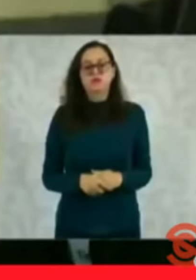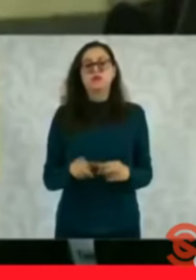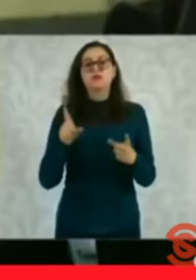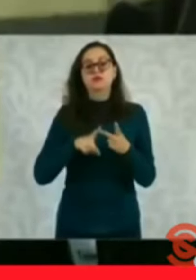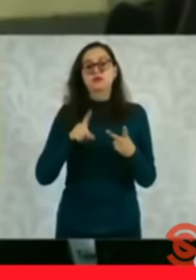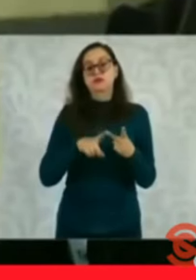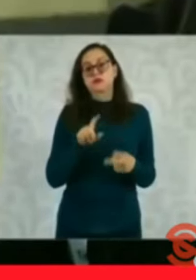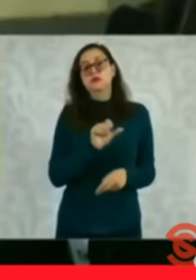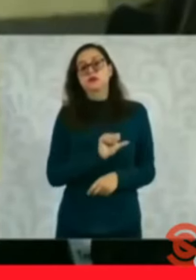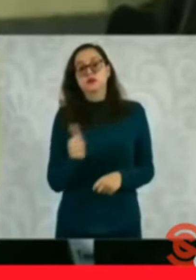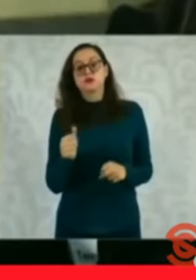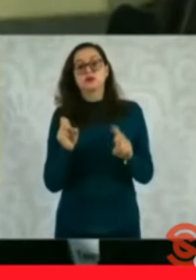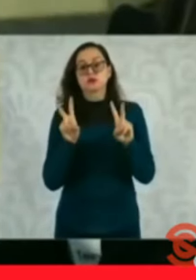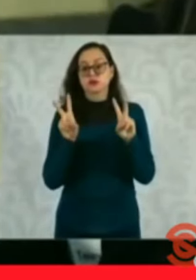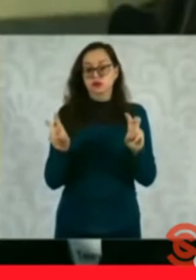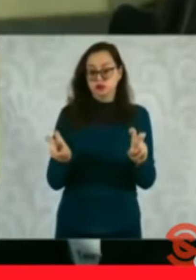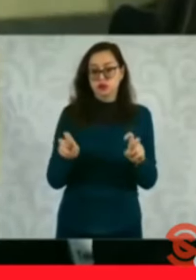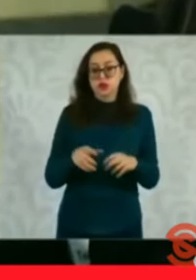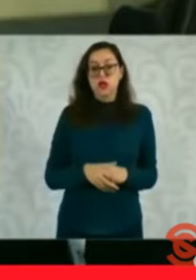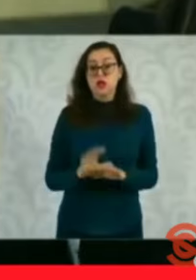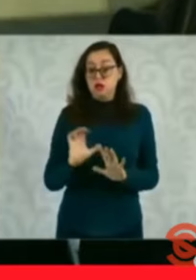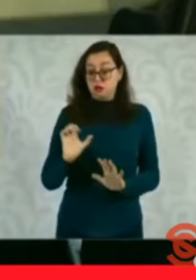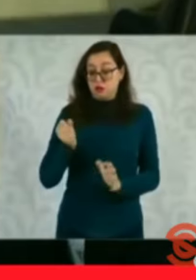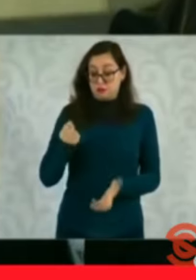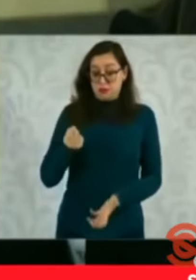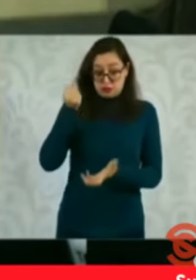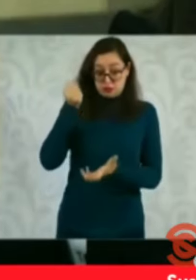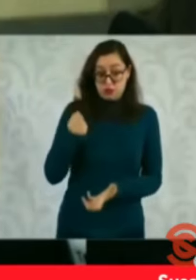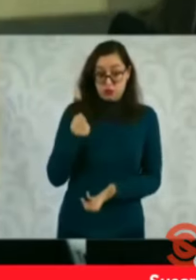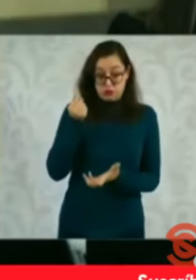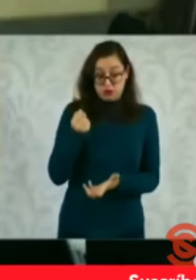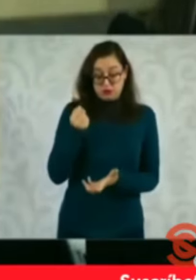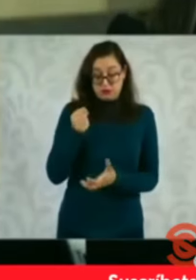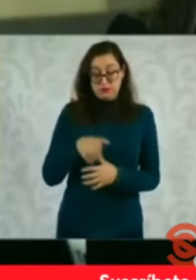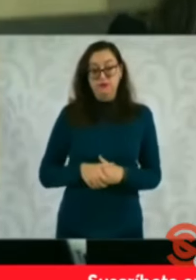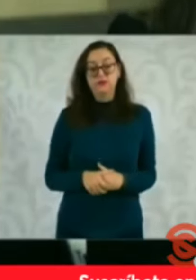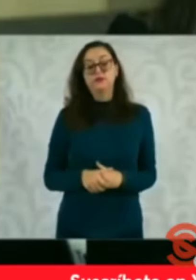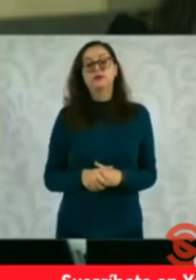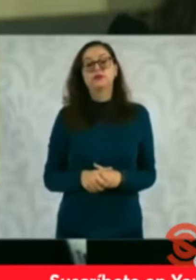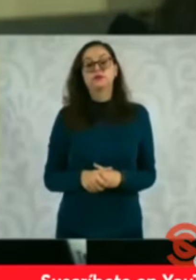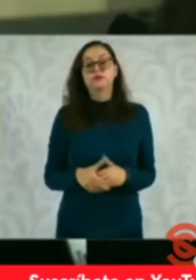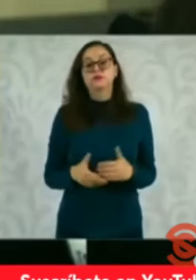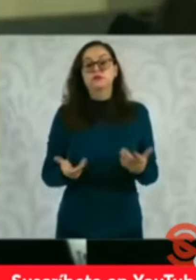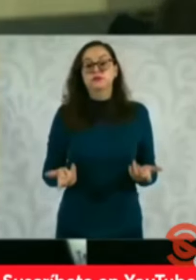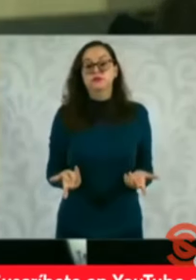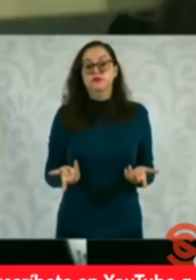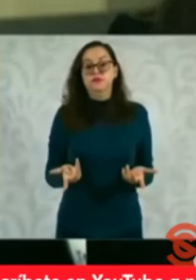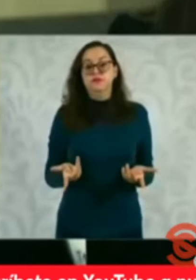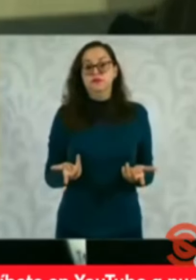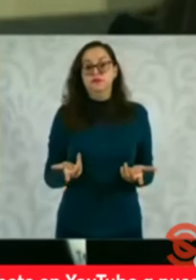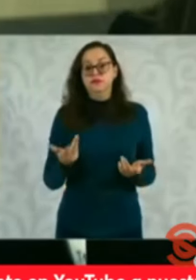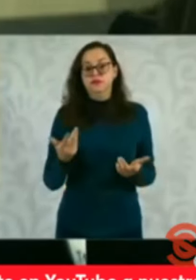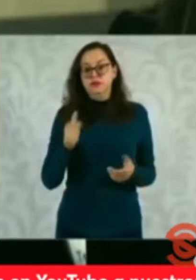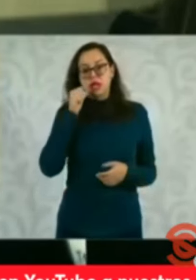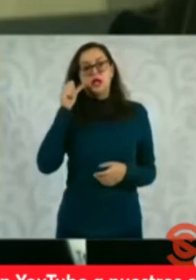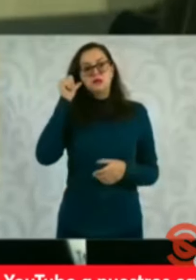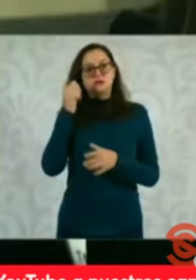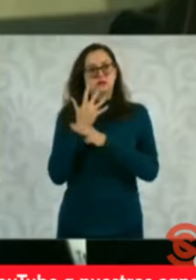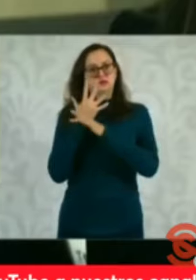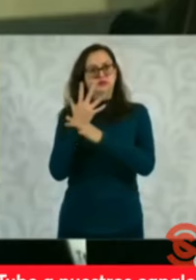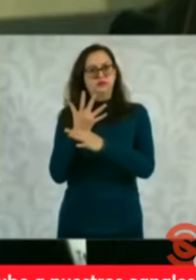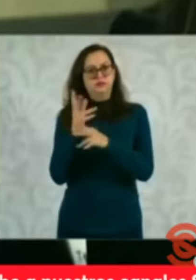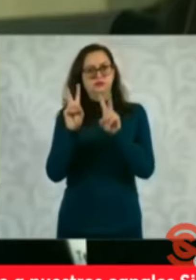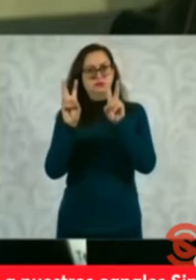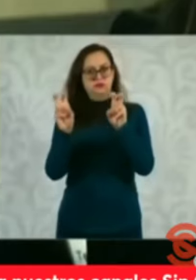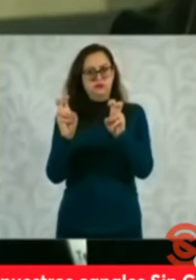Quiero preguntar sobre el presupuesto. Usted ayer mencionaba que se va a bajar el déficit. Entonces yo quiero preguntarle de